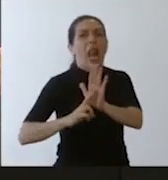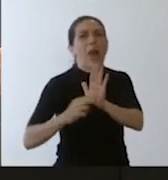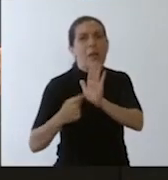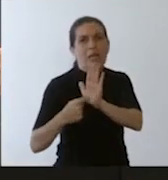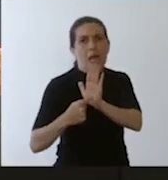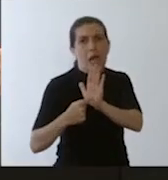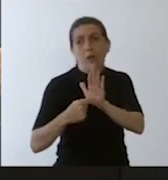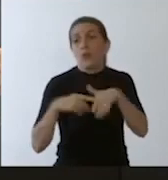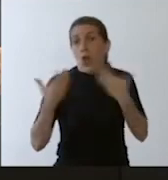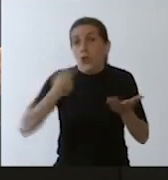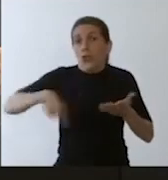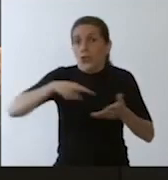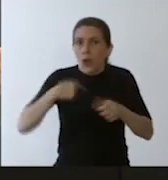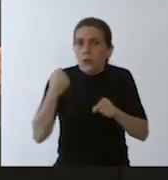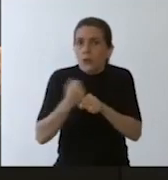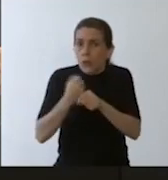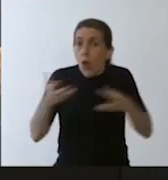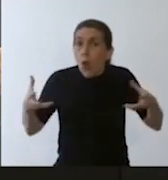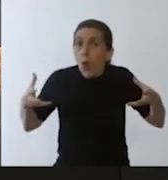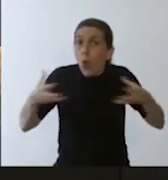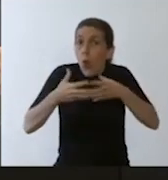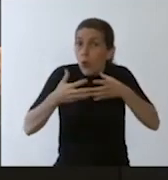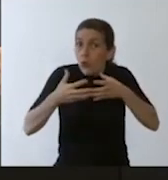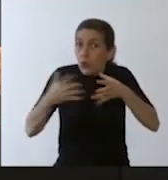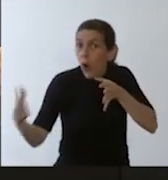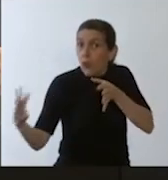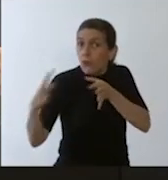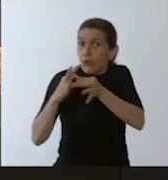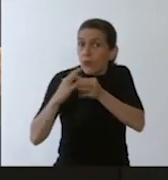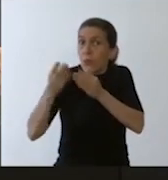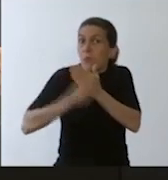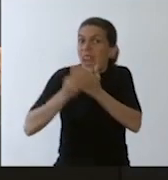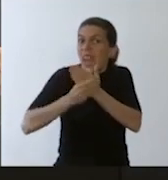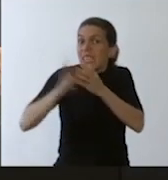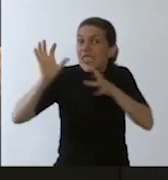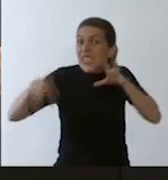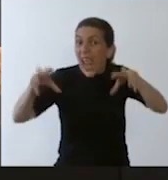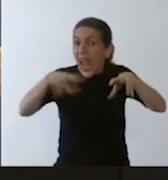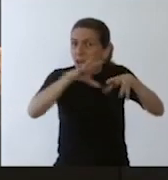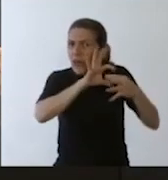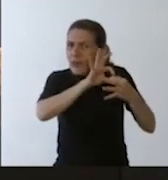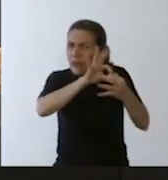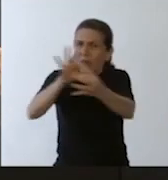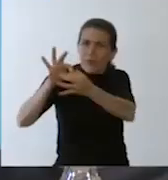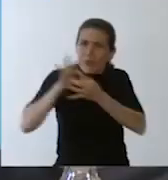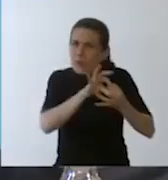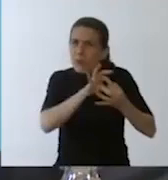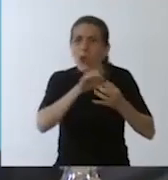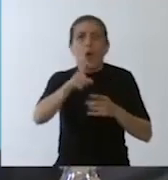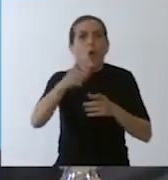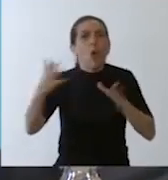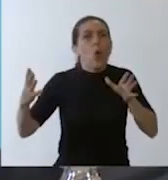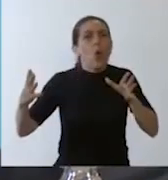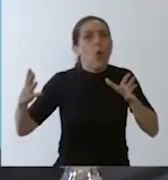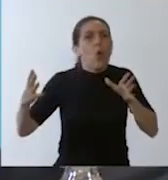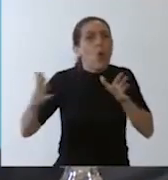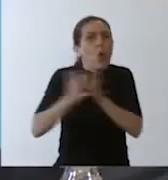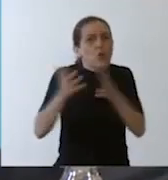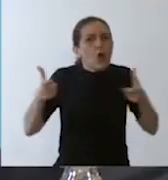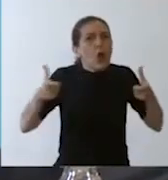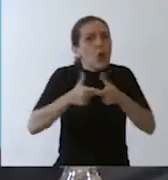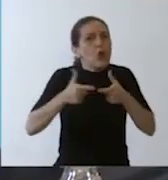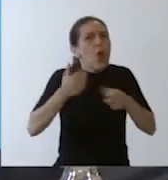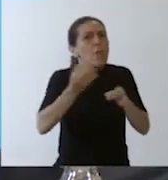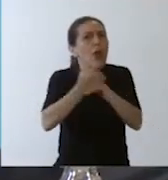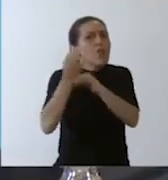estamos trabajando conjuntamente entre todos los ministerios, junto con todos los expertos, como dije antes, y las